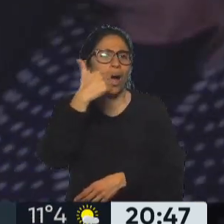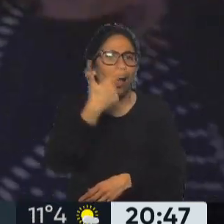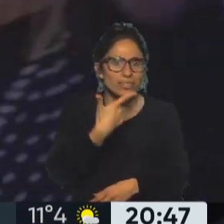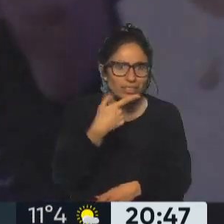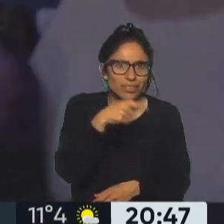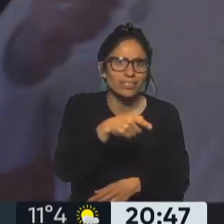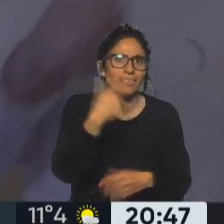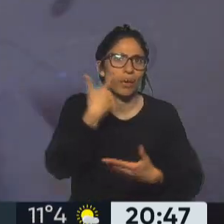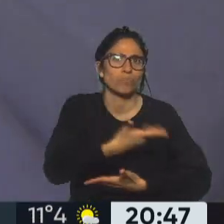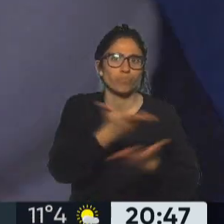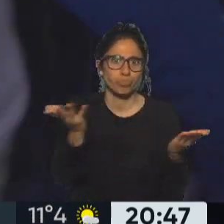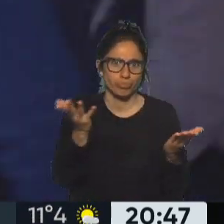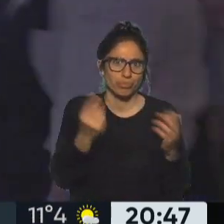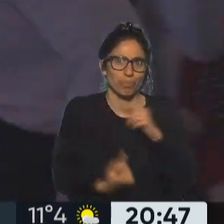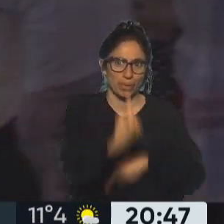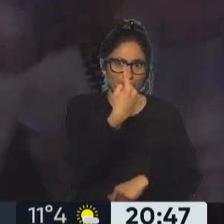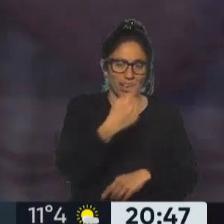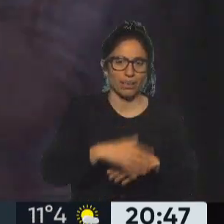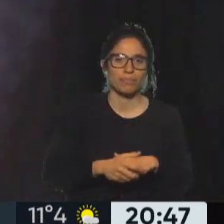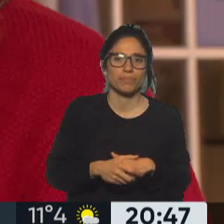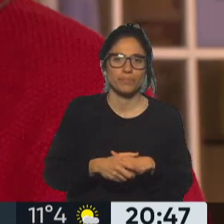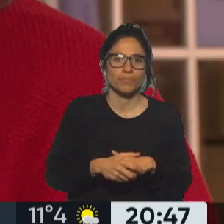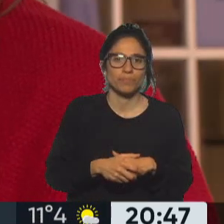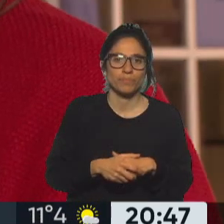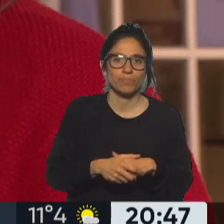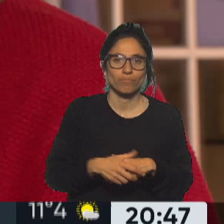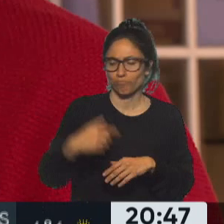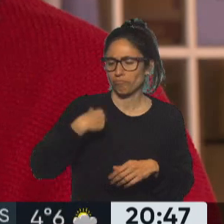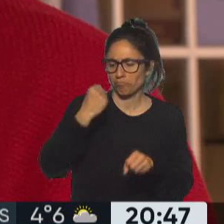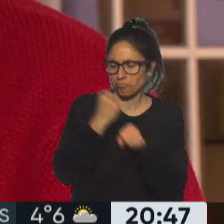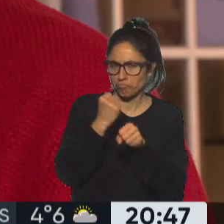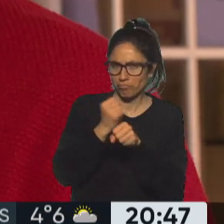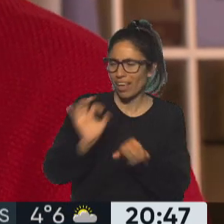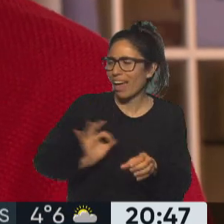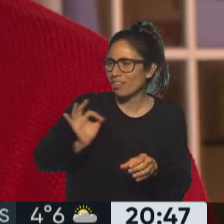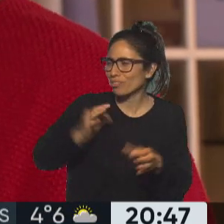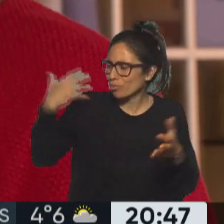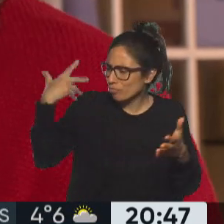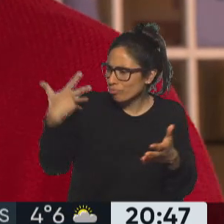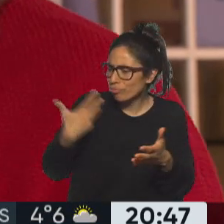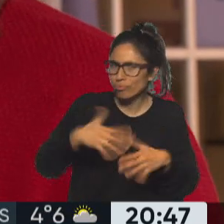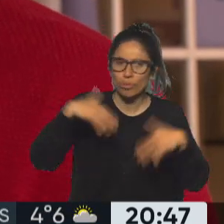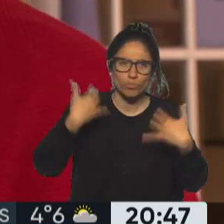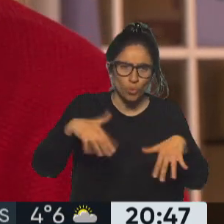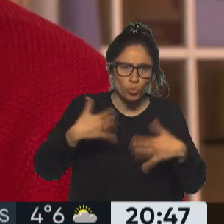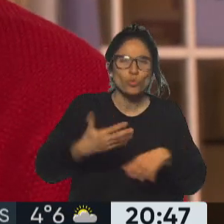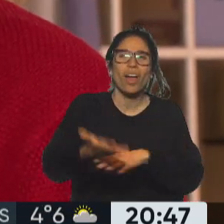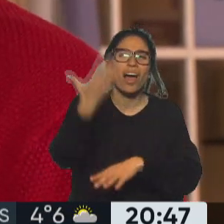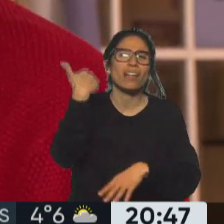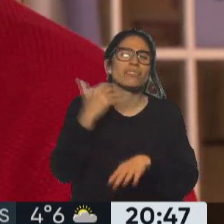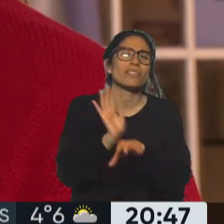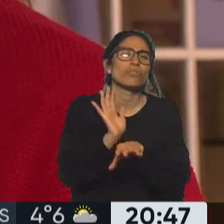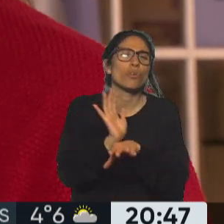a esto y que trabajo, y mucho tiempo trabajé haciendo obras para una comunidad que por lo general es una comunidad de teatro,